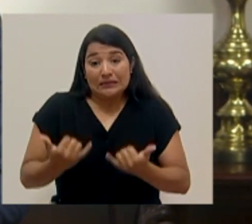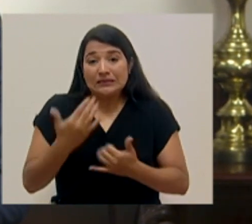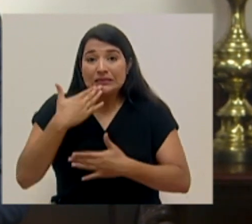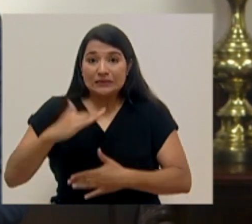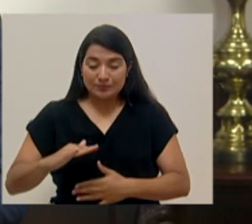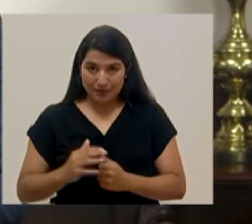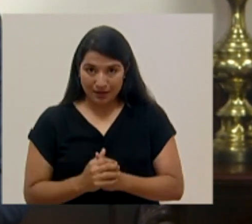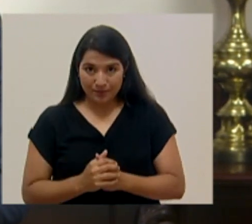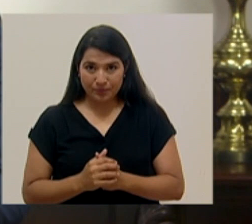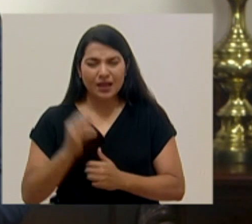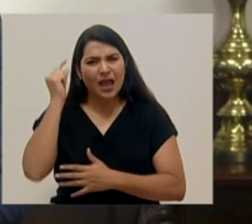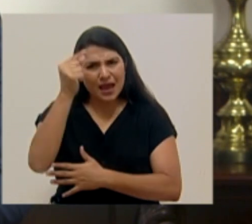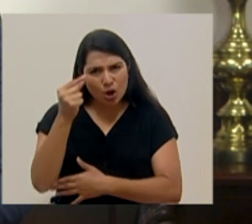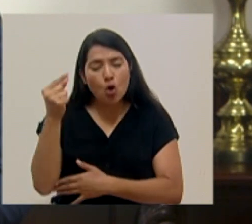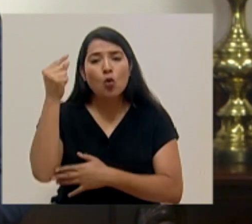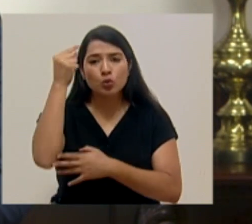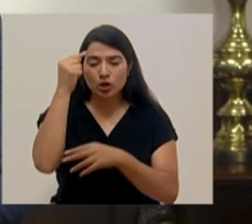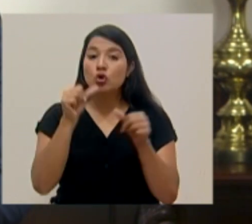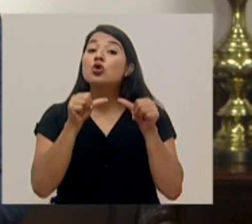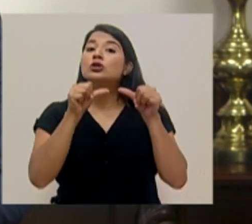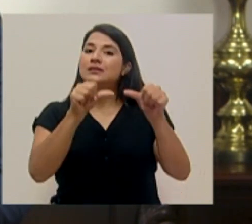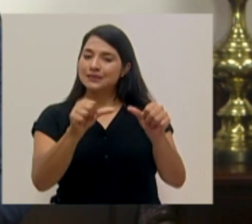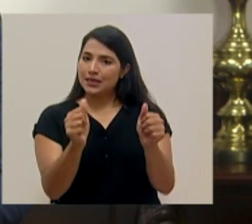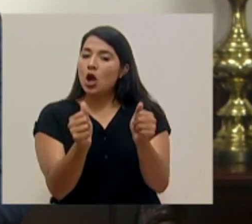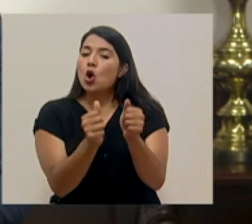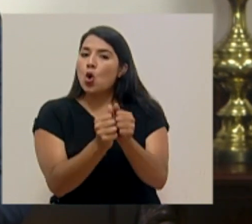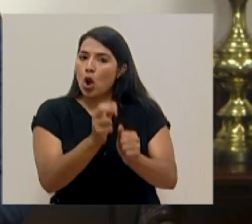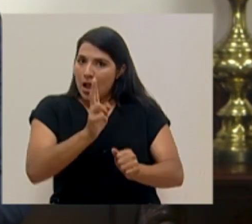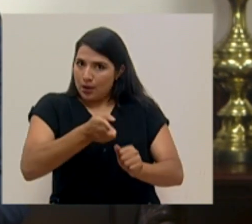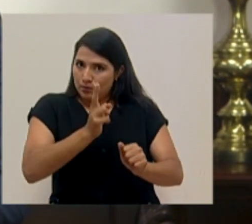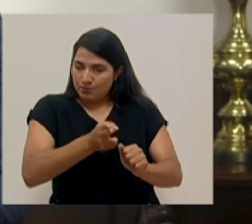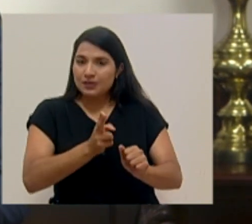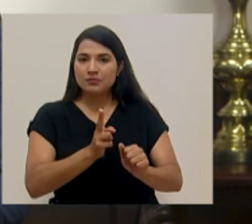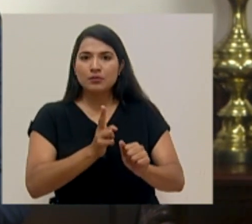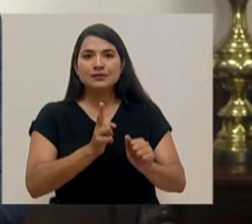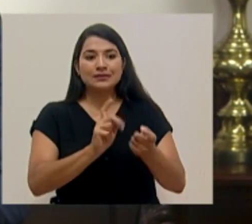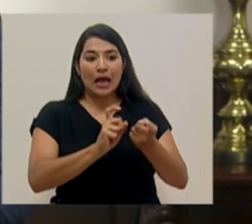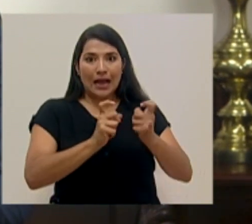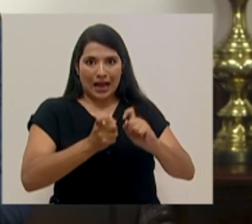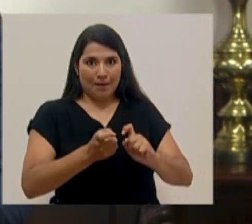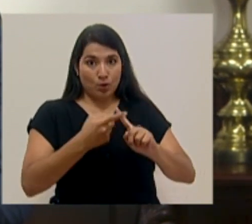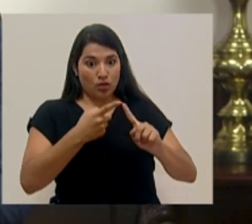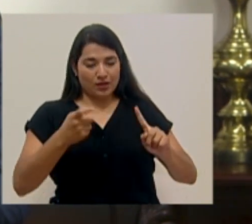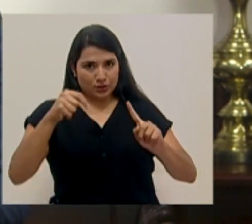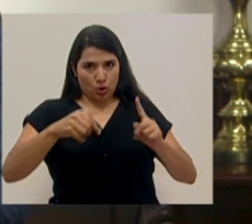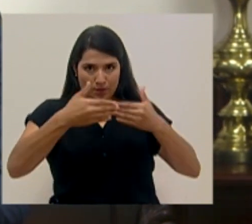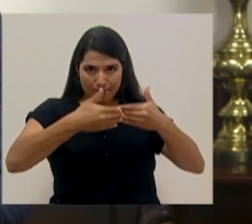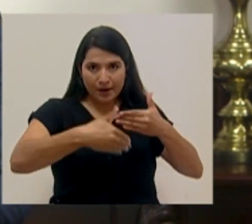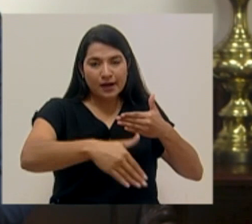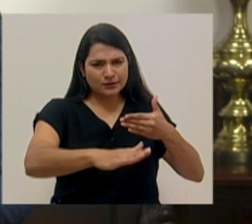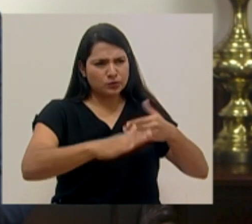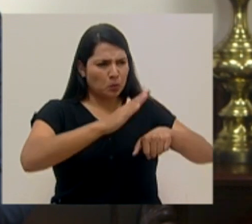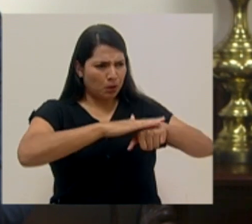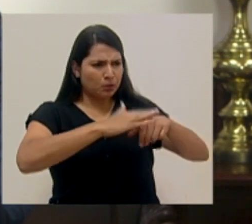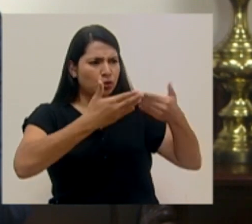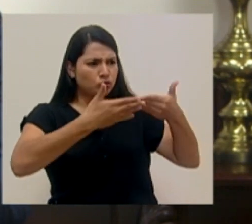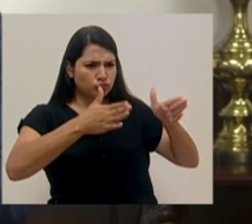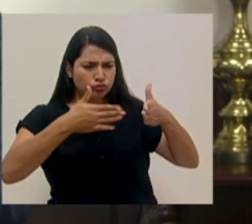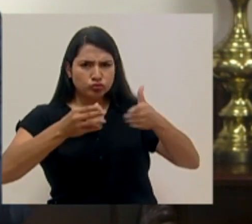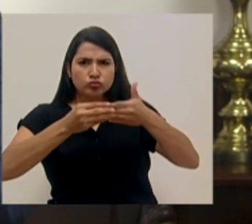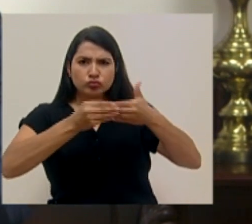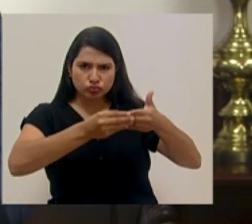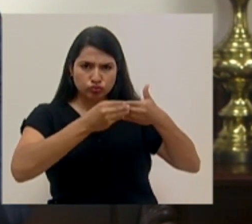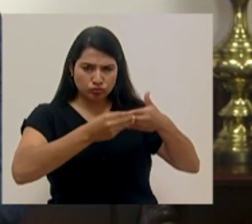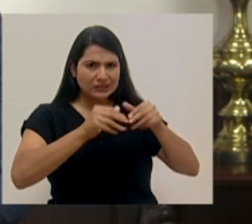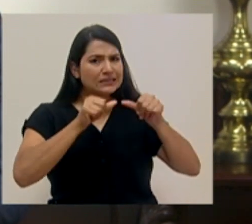El gobierno mantendrá las medidas anunciadas a partir de hoy. Pero como lo dijimos con anterioridad, si